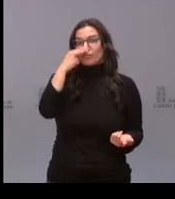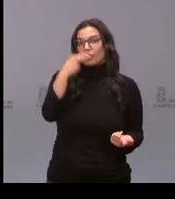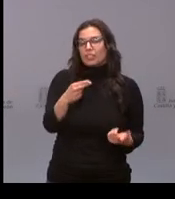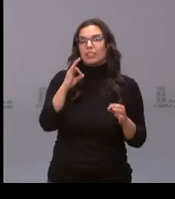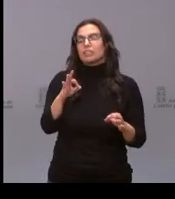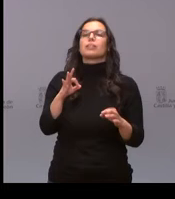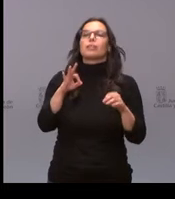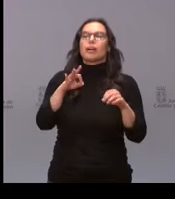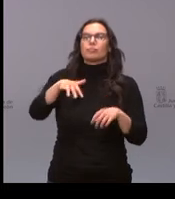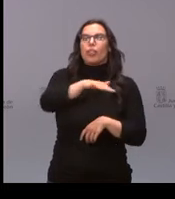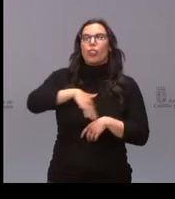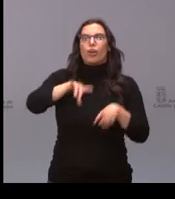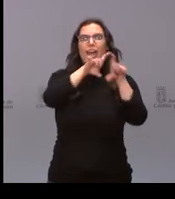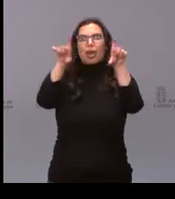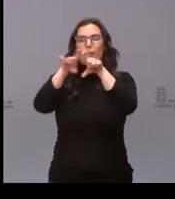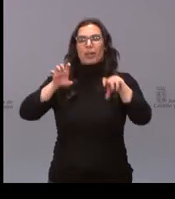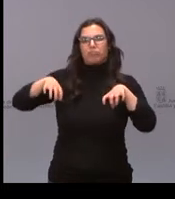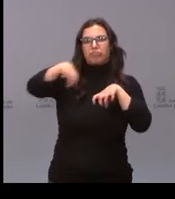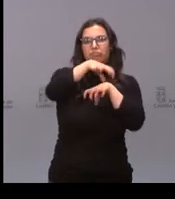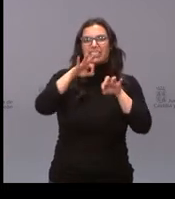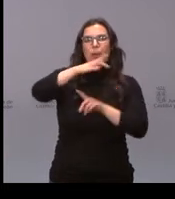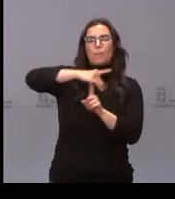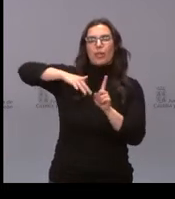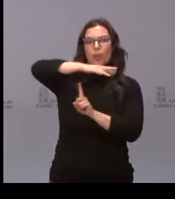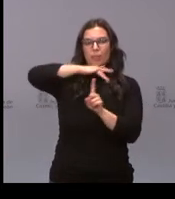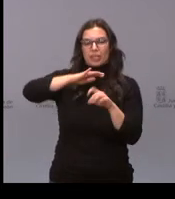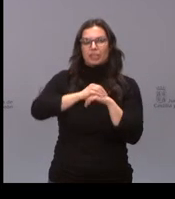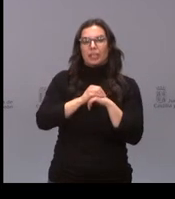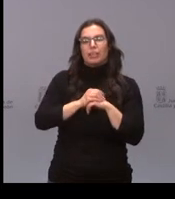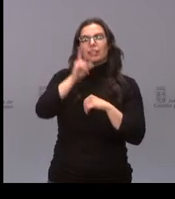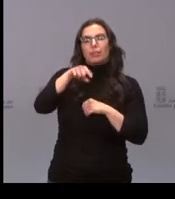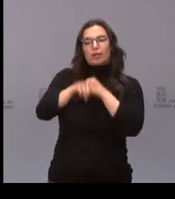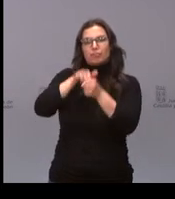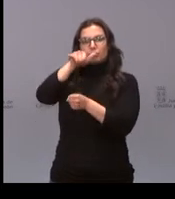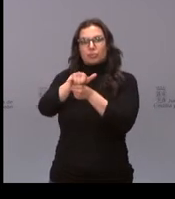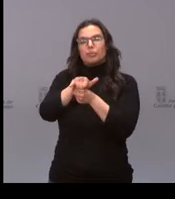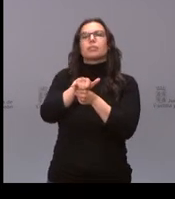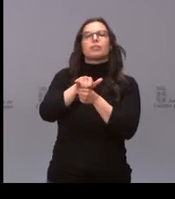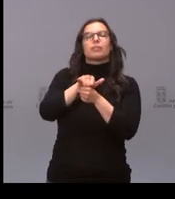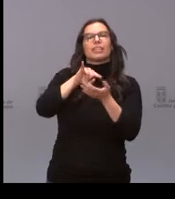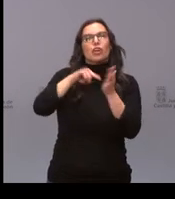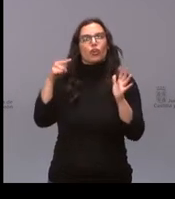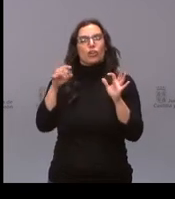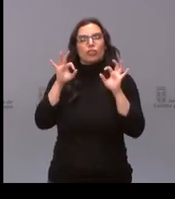Parque Empresarial del Medio Ambiente y al Aeroparque Tecnológico de Garray en